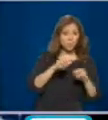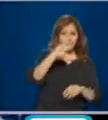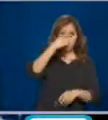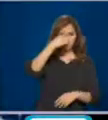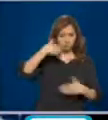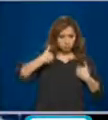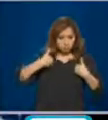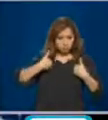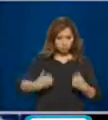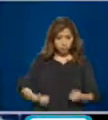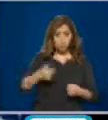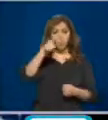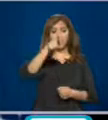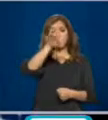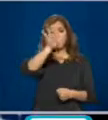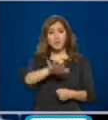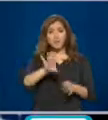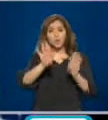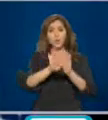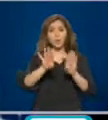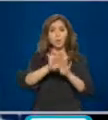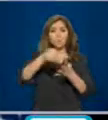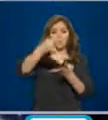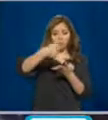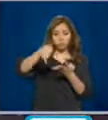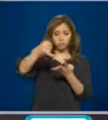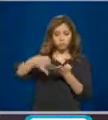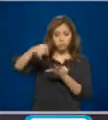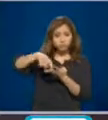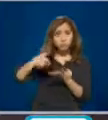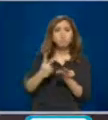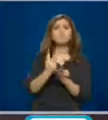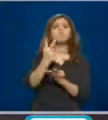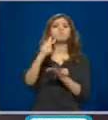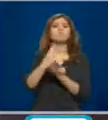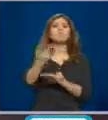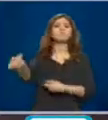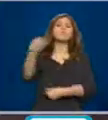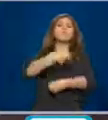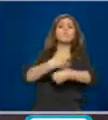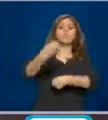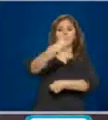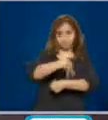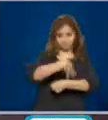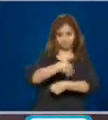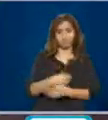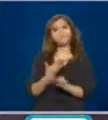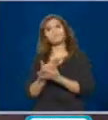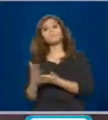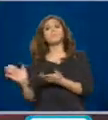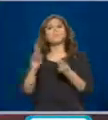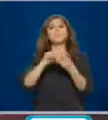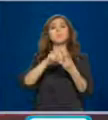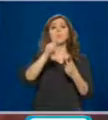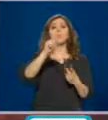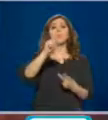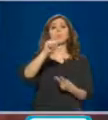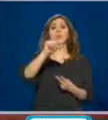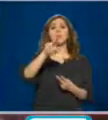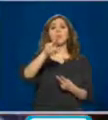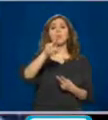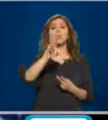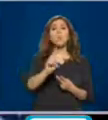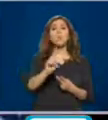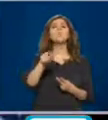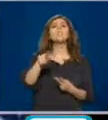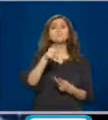que siembres va a fructificar, si usas la meditación, por supuesto. Tauro, para ti la meditación permite